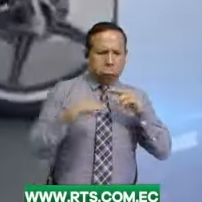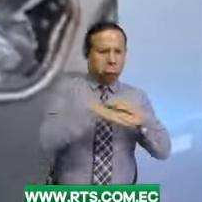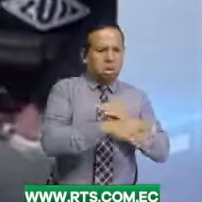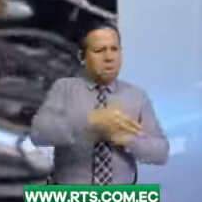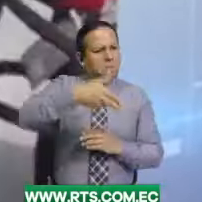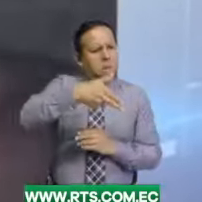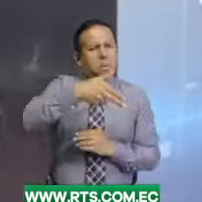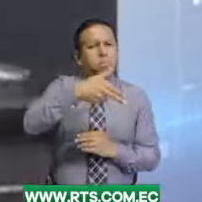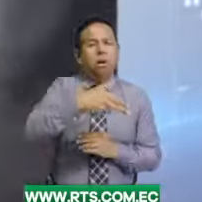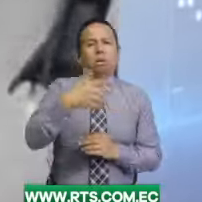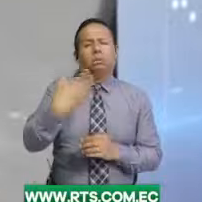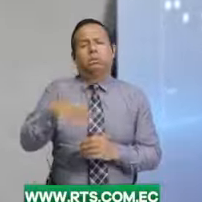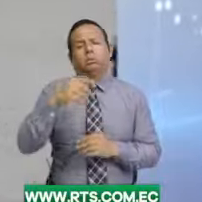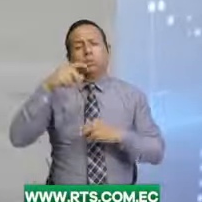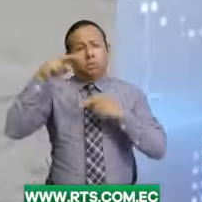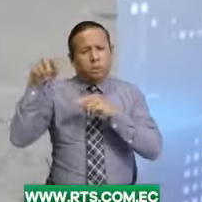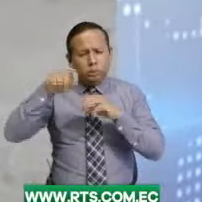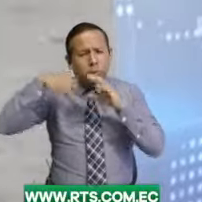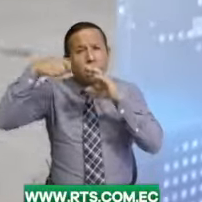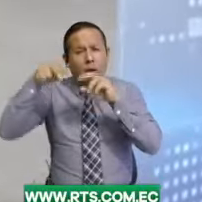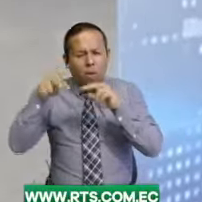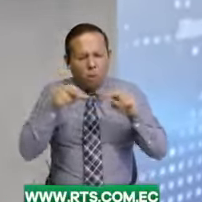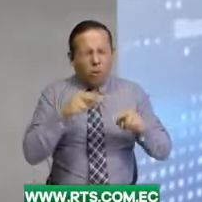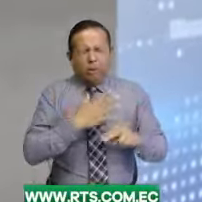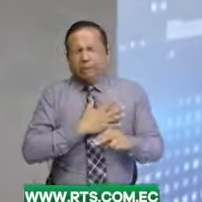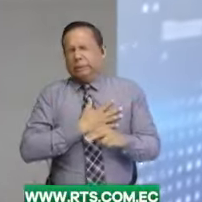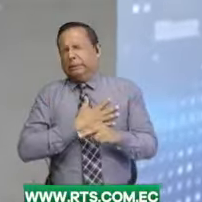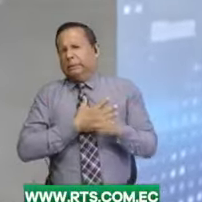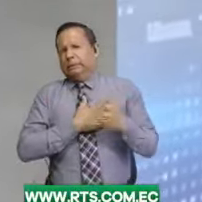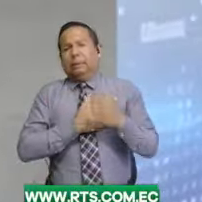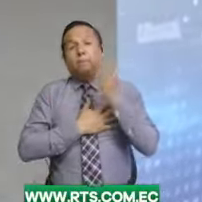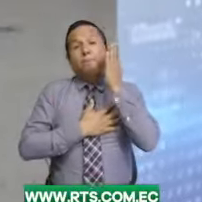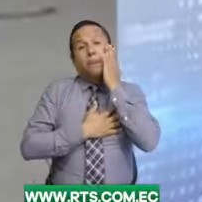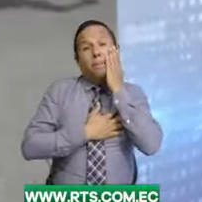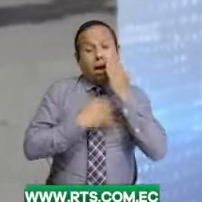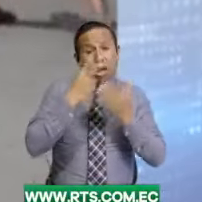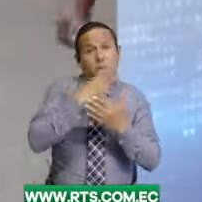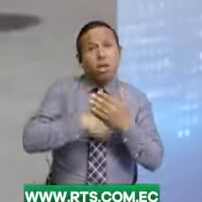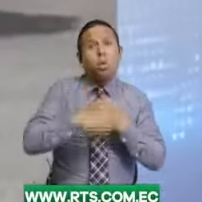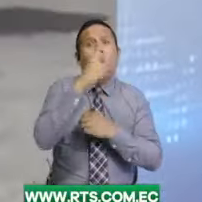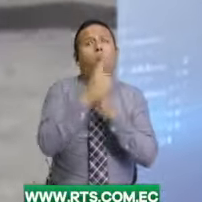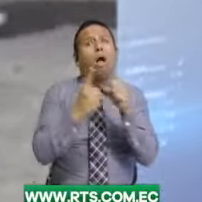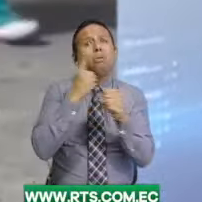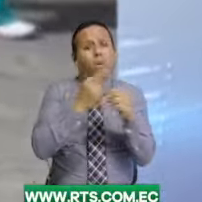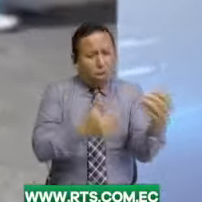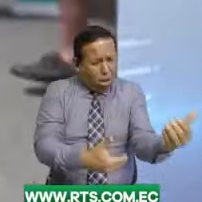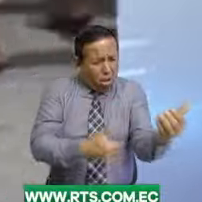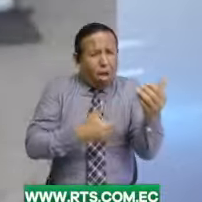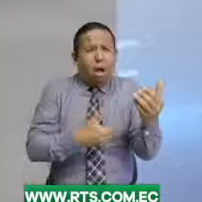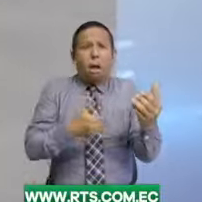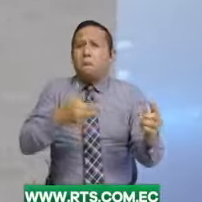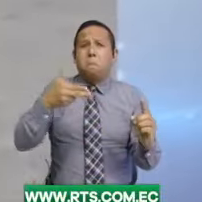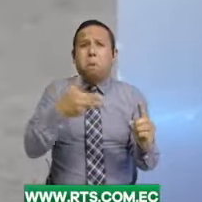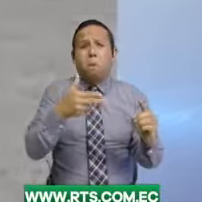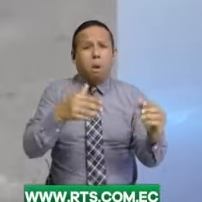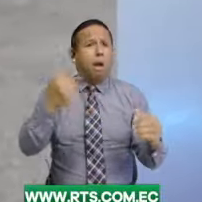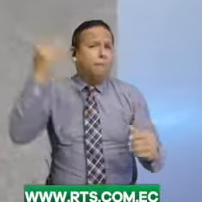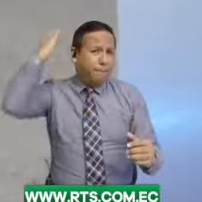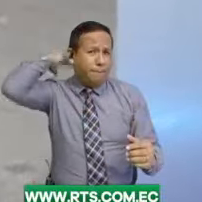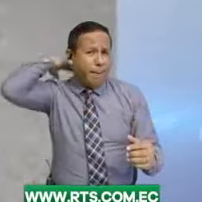Es una imagen desgarradora. Aquí una madre con su hijo de un año en brazos que tiene una herida de bala en la espalda.